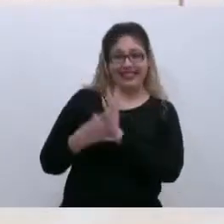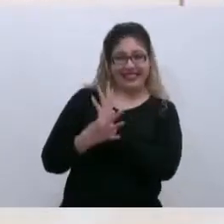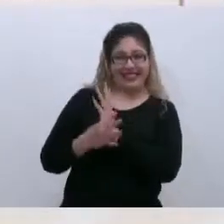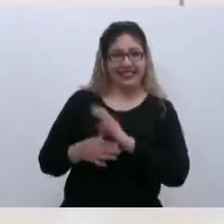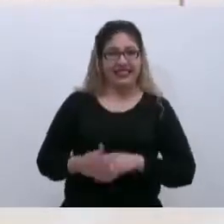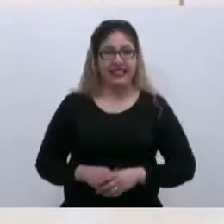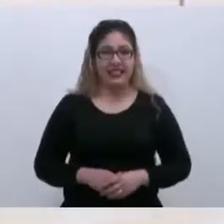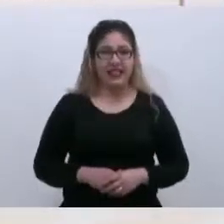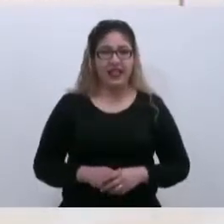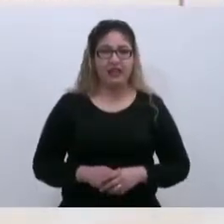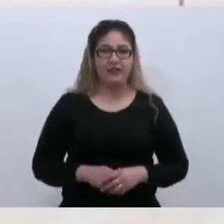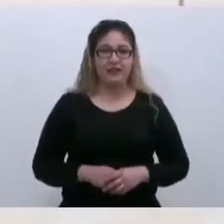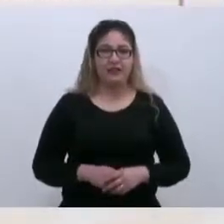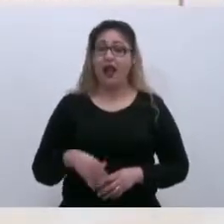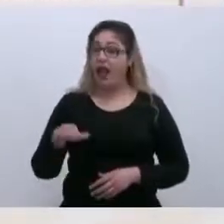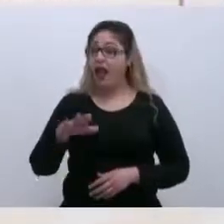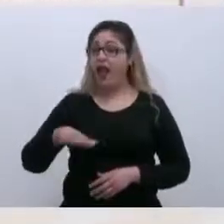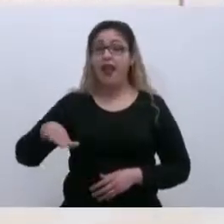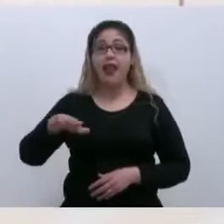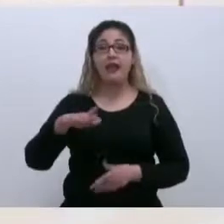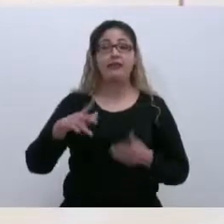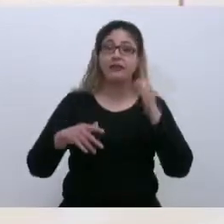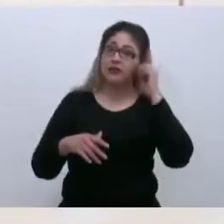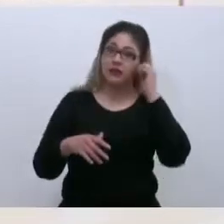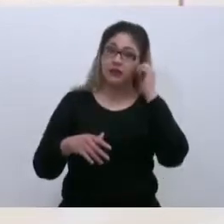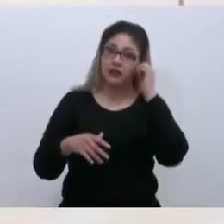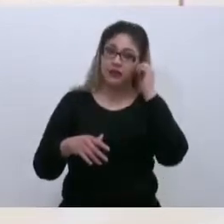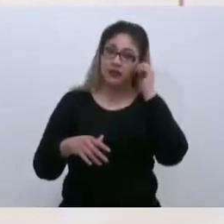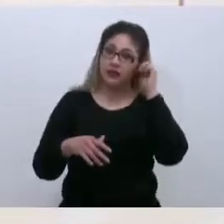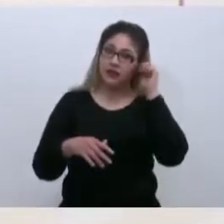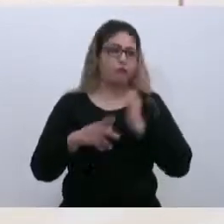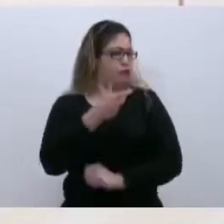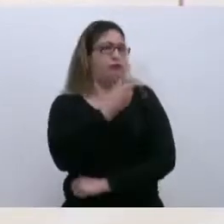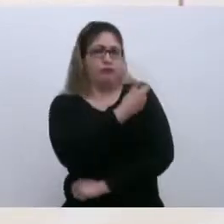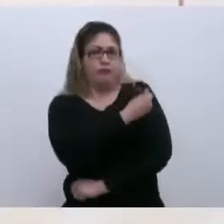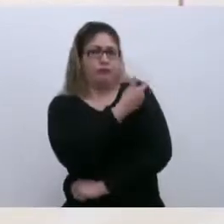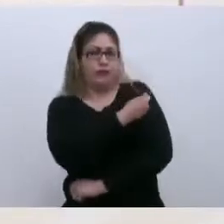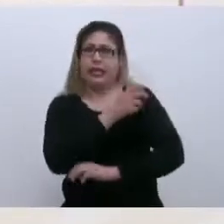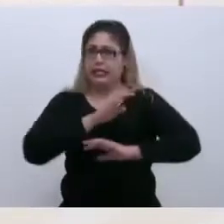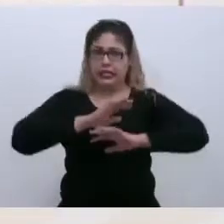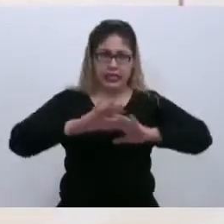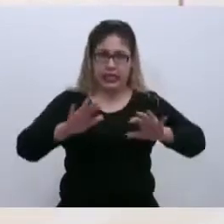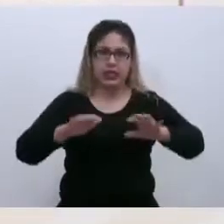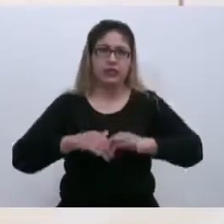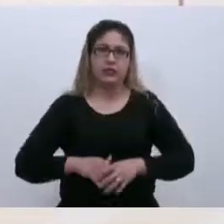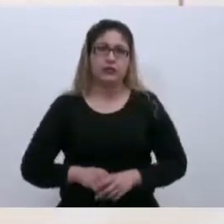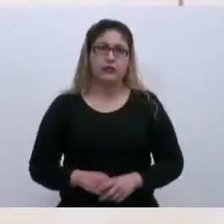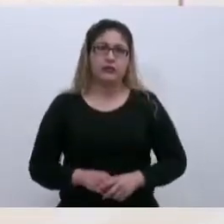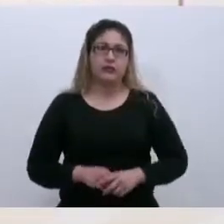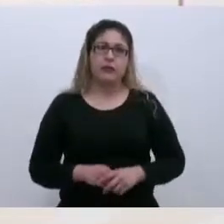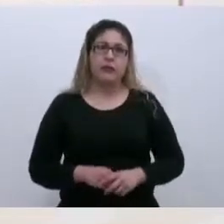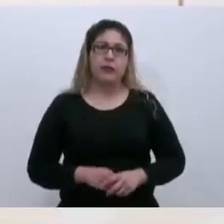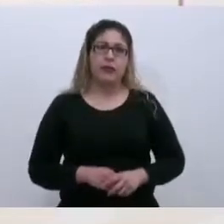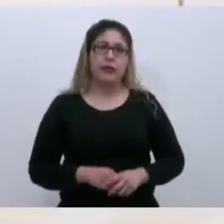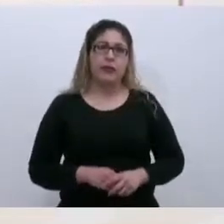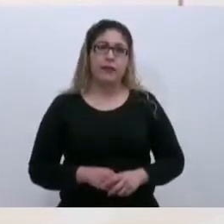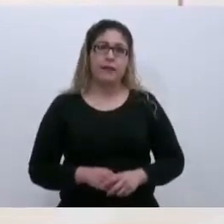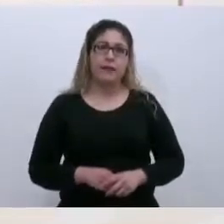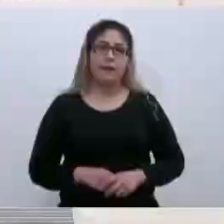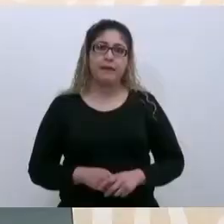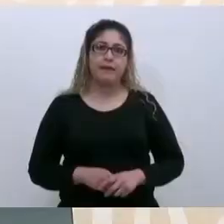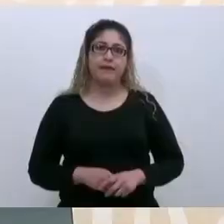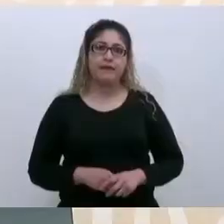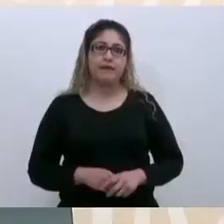han cumplido con los contratos, no nos han dejado